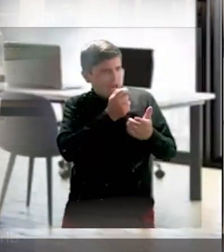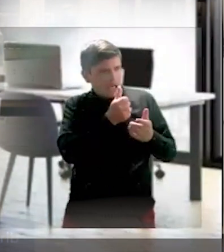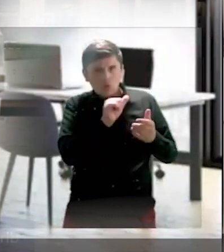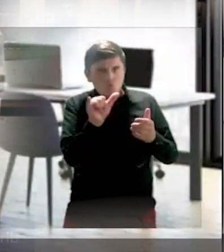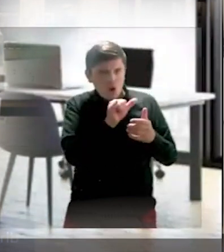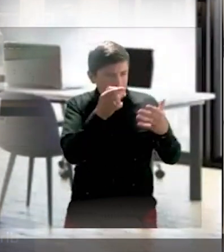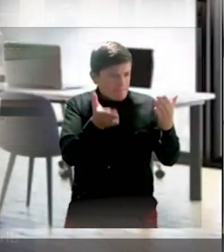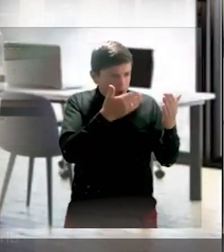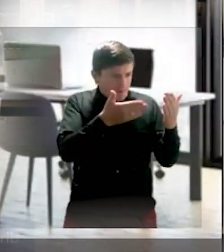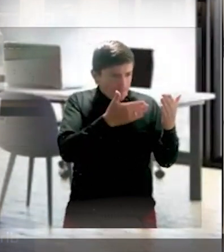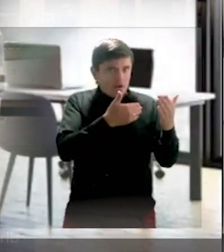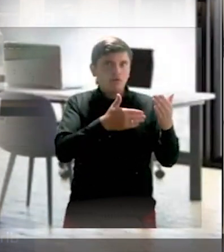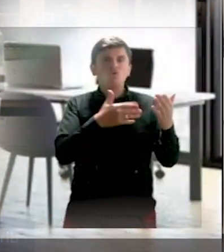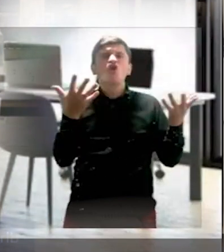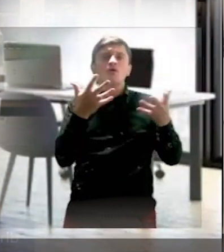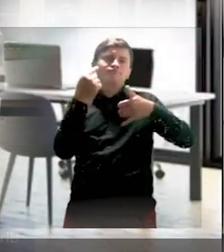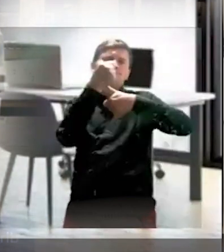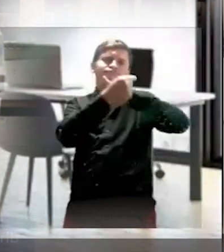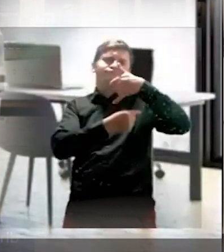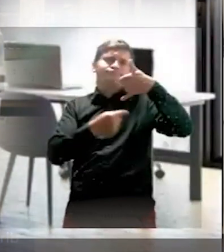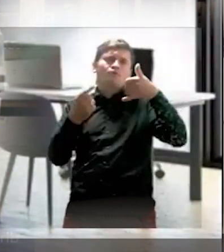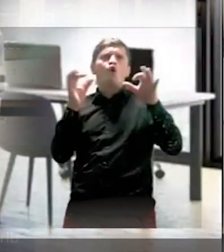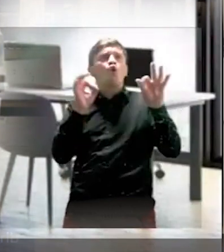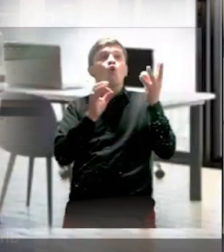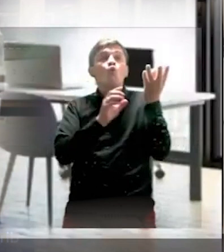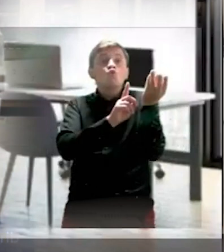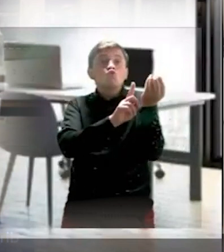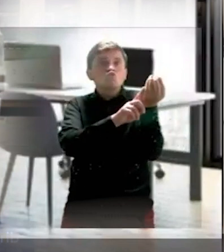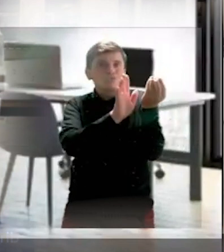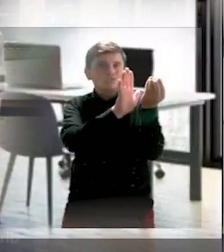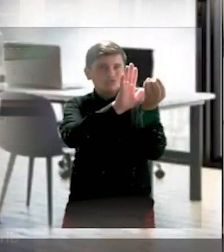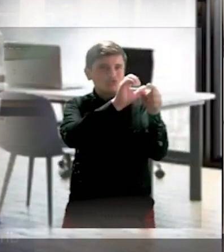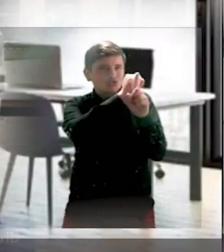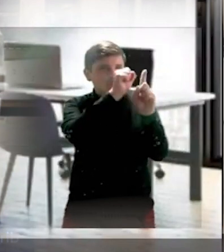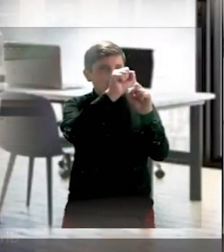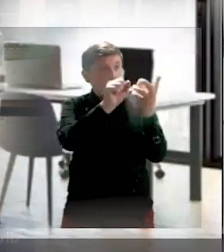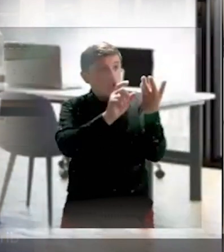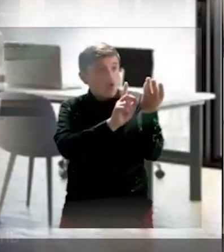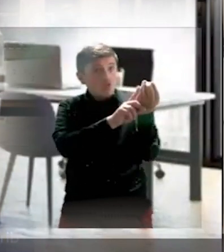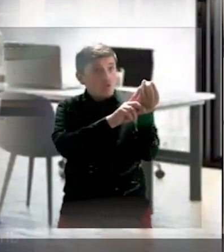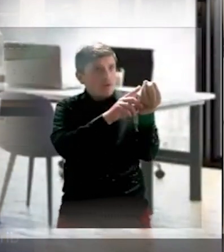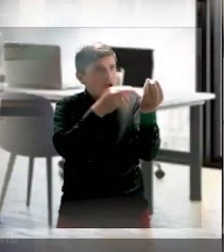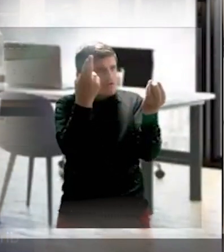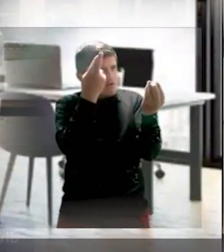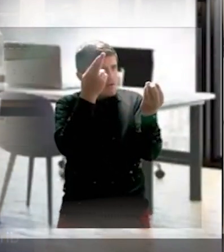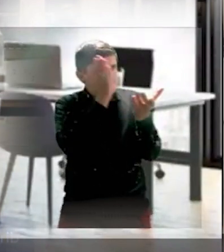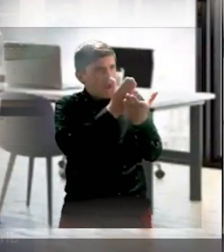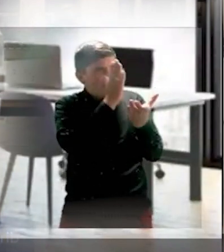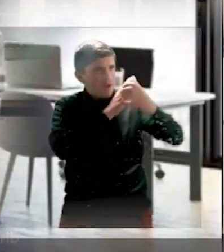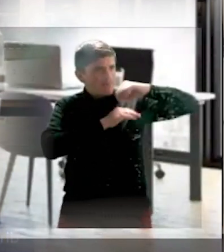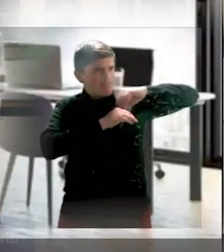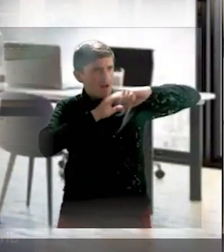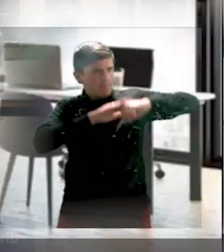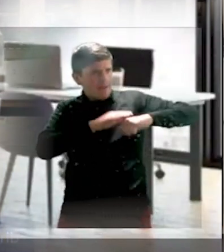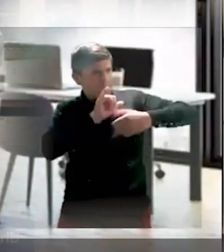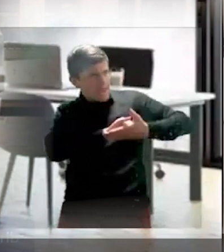reitera en todo el país o frente a ciertos grupos sociales reiteradamente, y frente a lo cual una o varias de las entidades